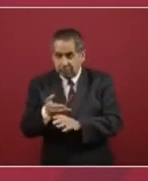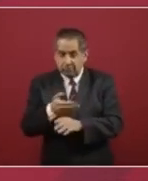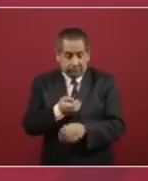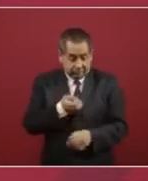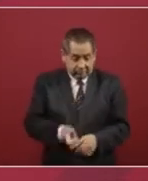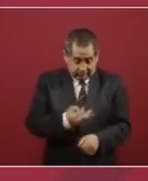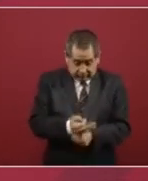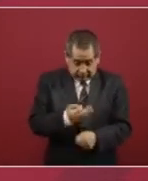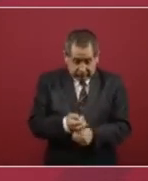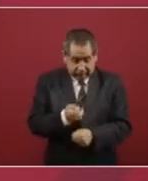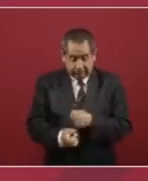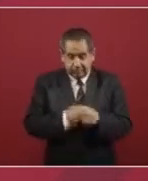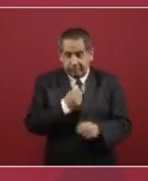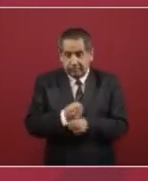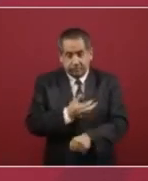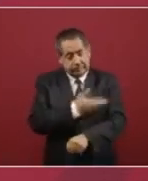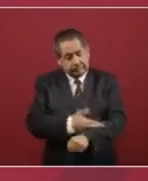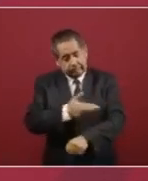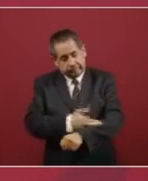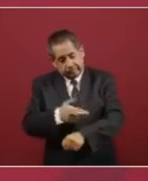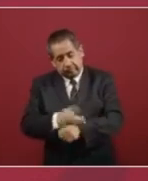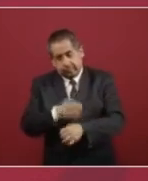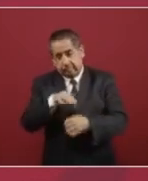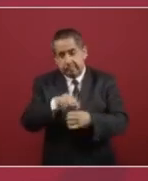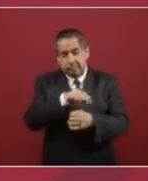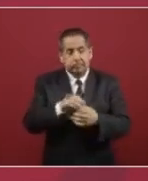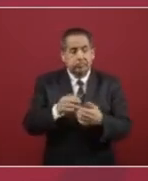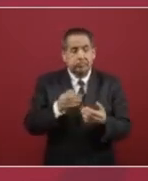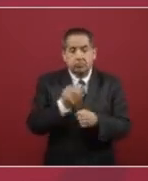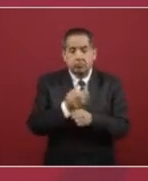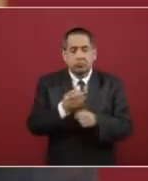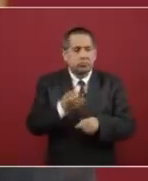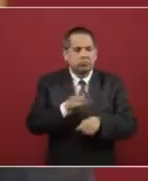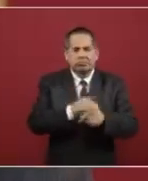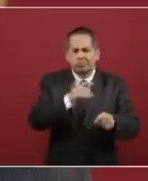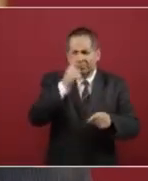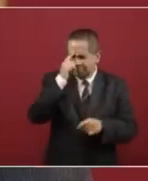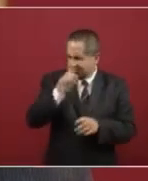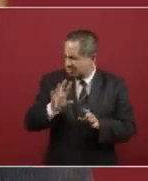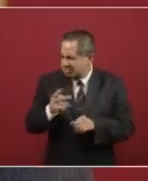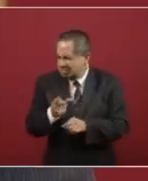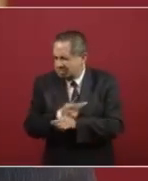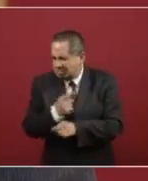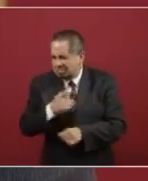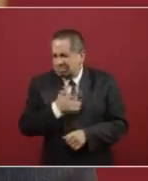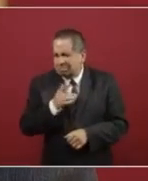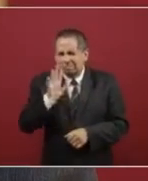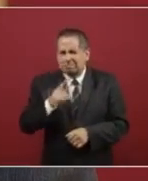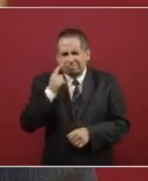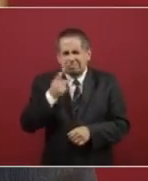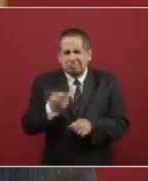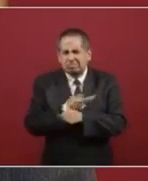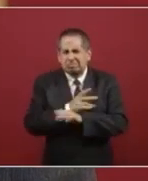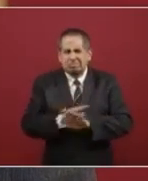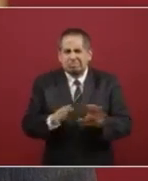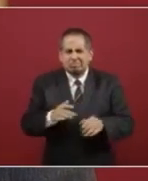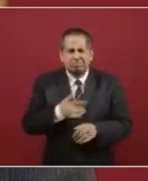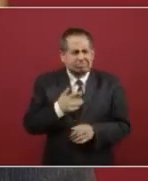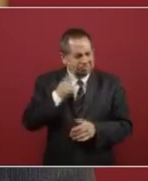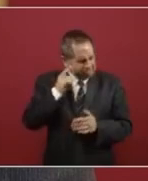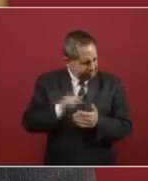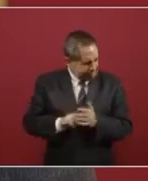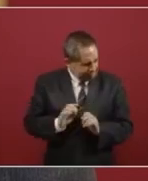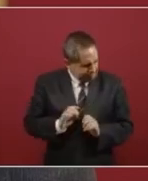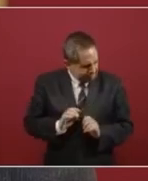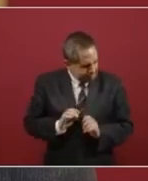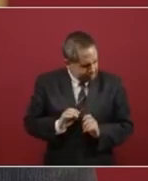año. Ya incluso creo que hasta pasó el término, porque creo que